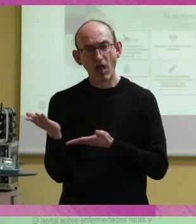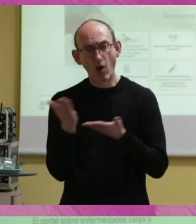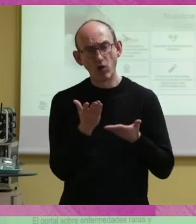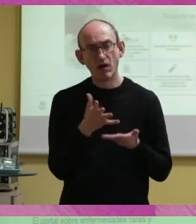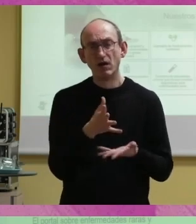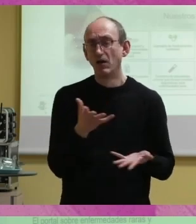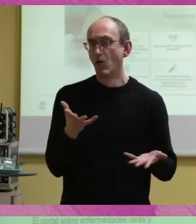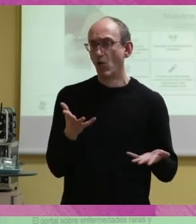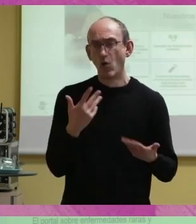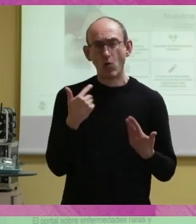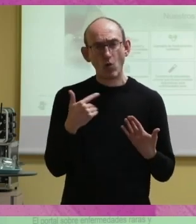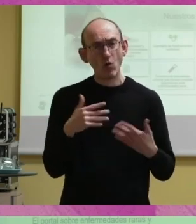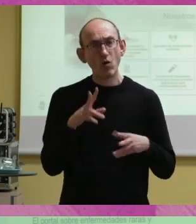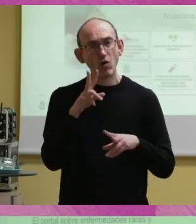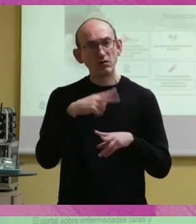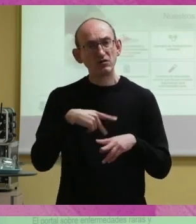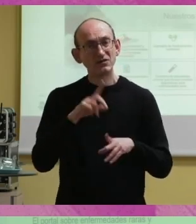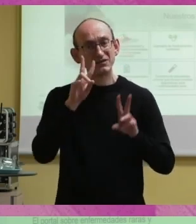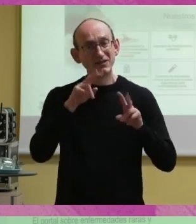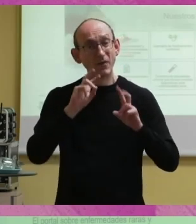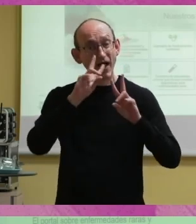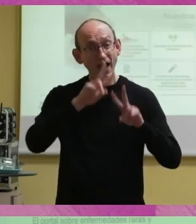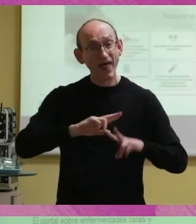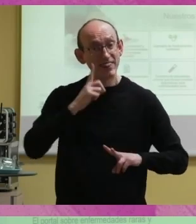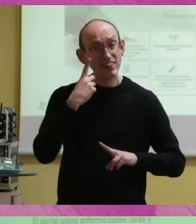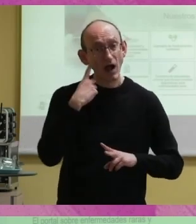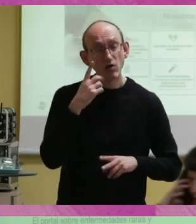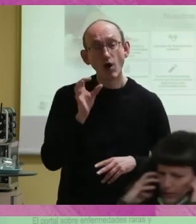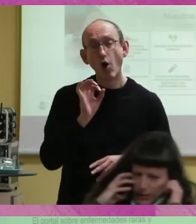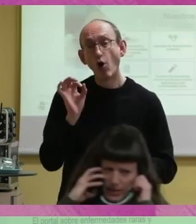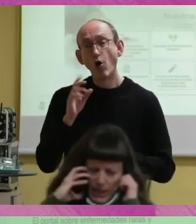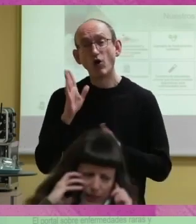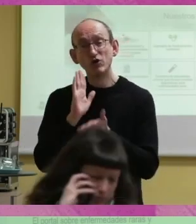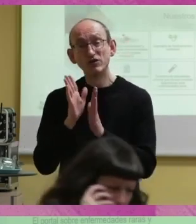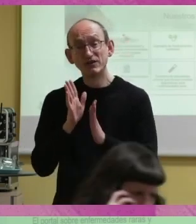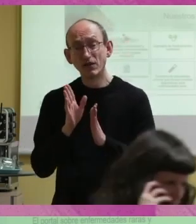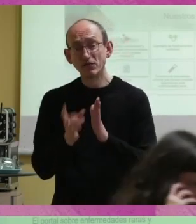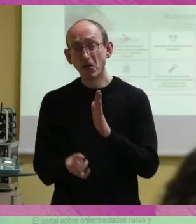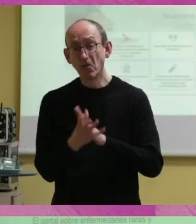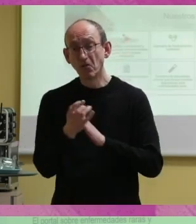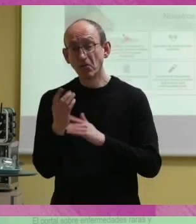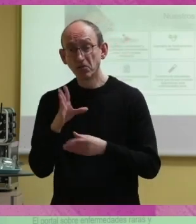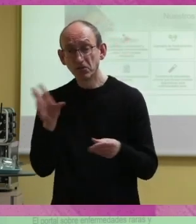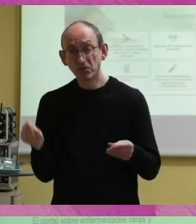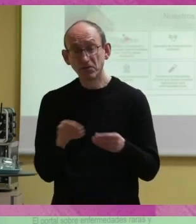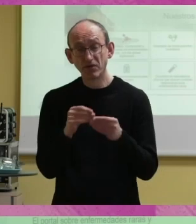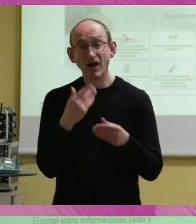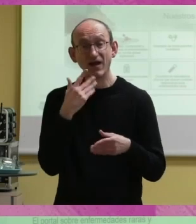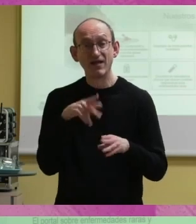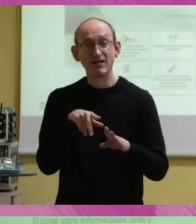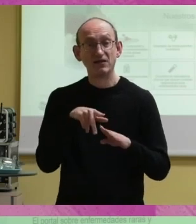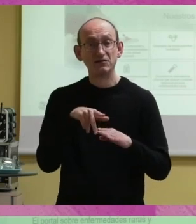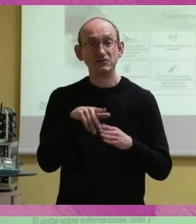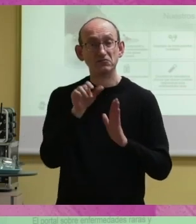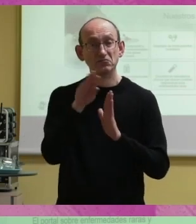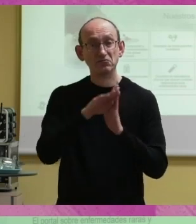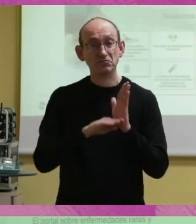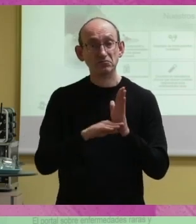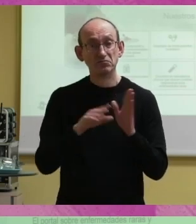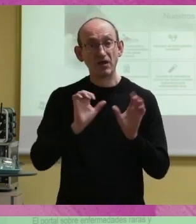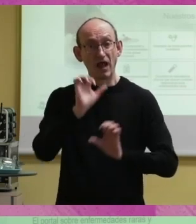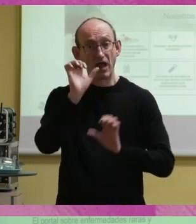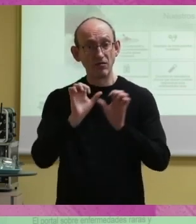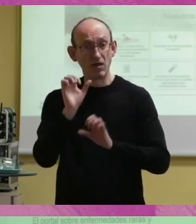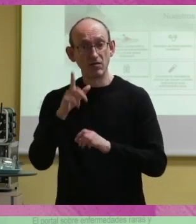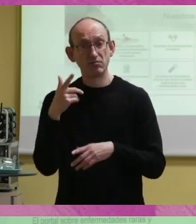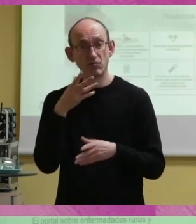lo que estamos implementando en diagnóstico o en terapias, pues con metodologías evaluadoras como las que ofrecen portales como